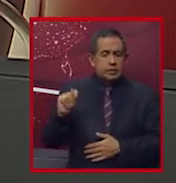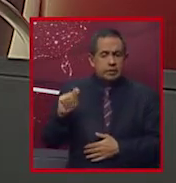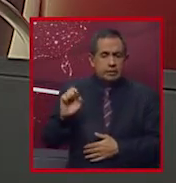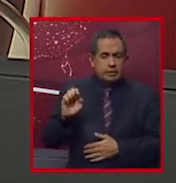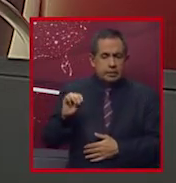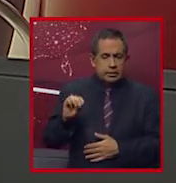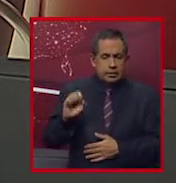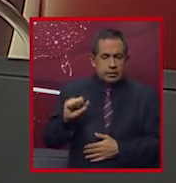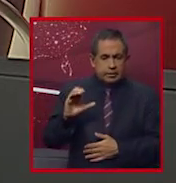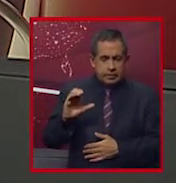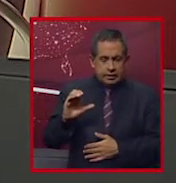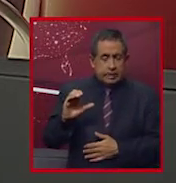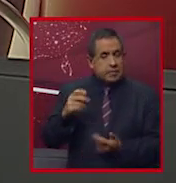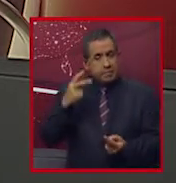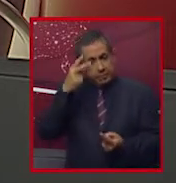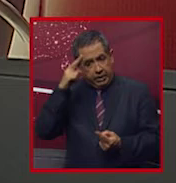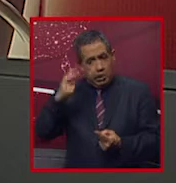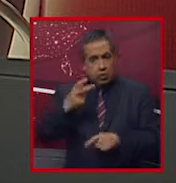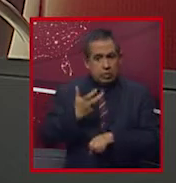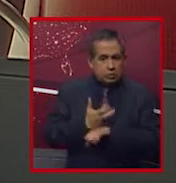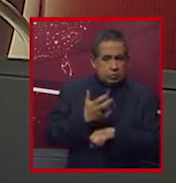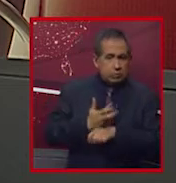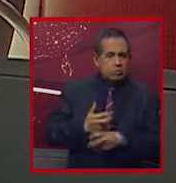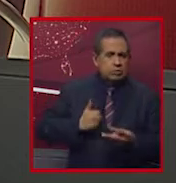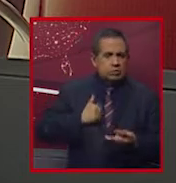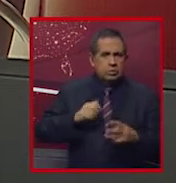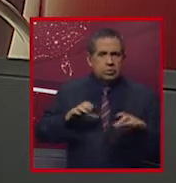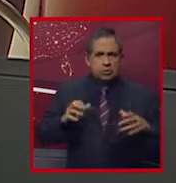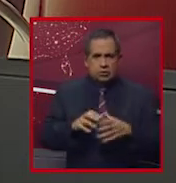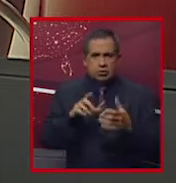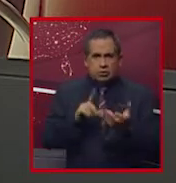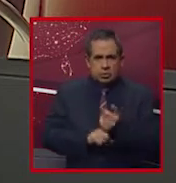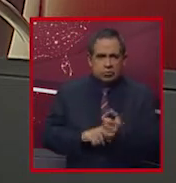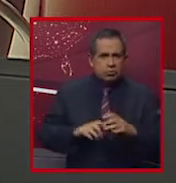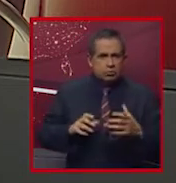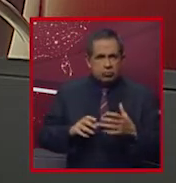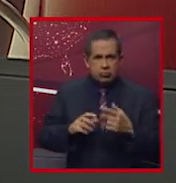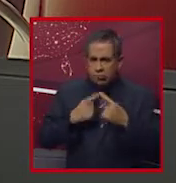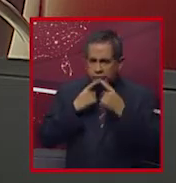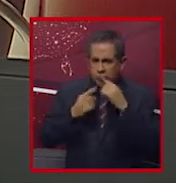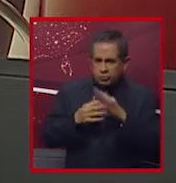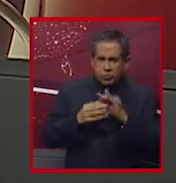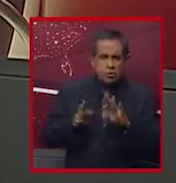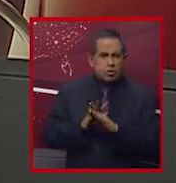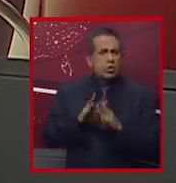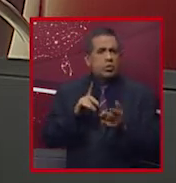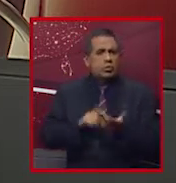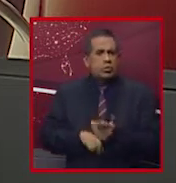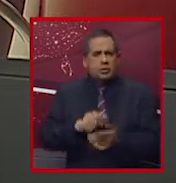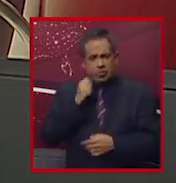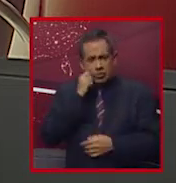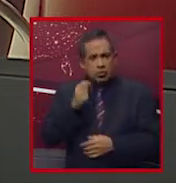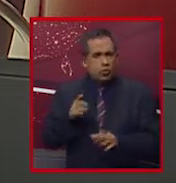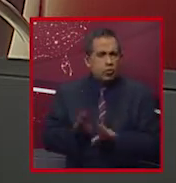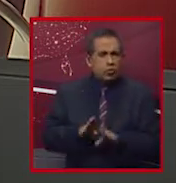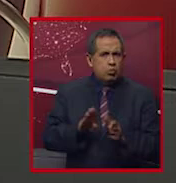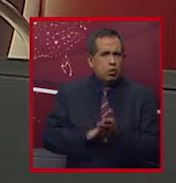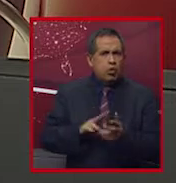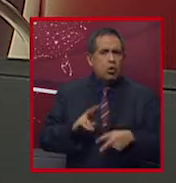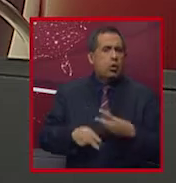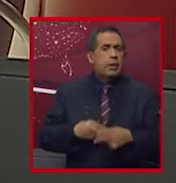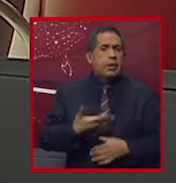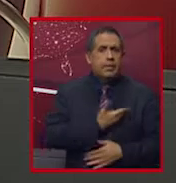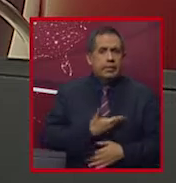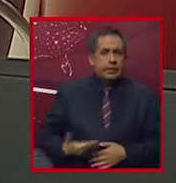trilateral México-Estados Unidos-Canadá, el TEMEC en español, USCAM en inglés. Sin importar la coyuntura política que exista, solo afirmó